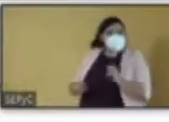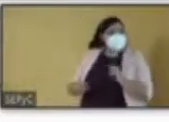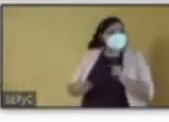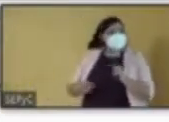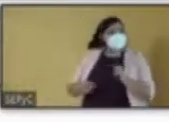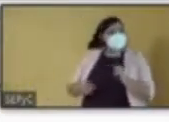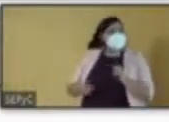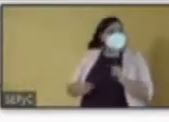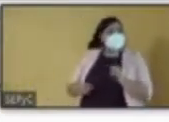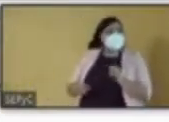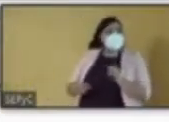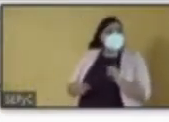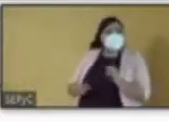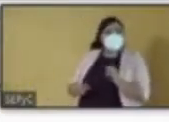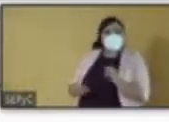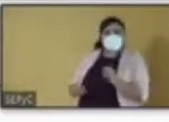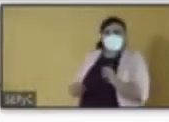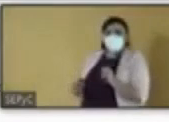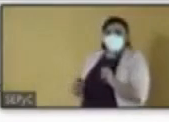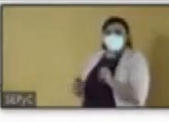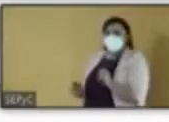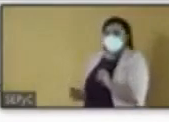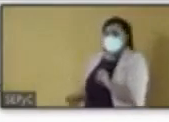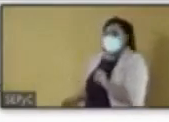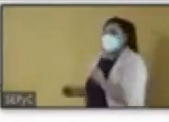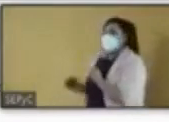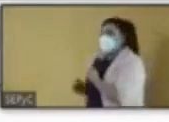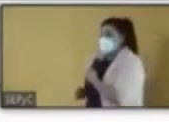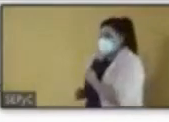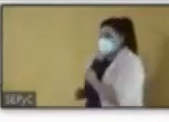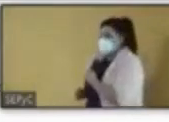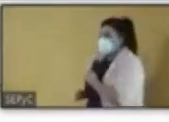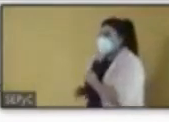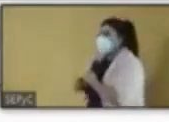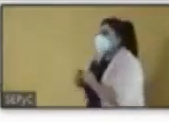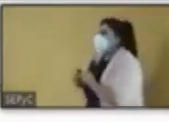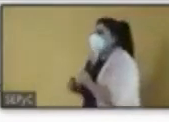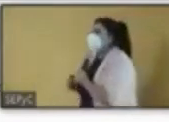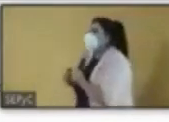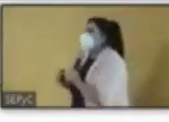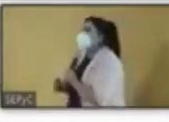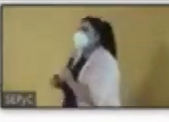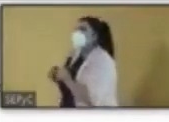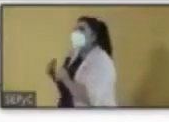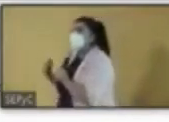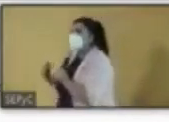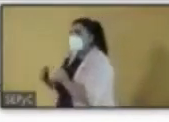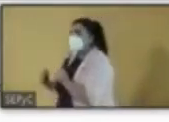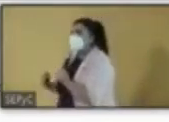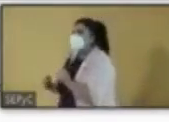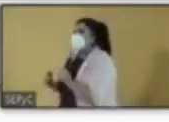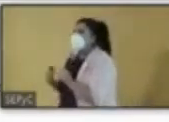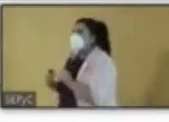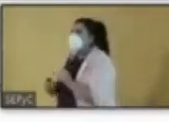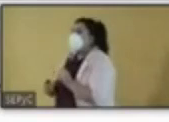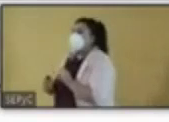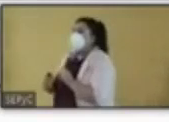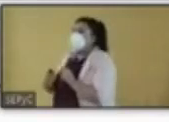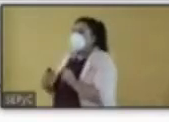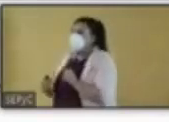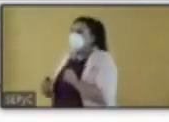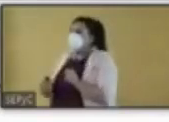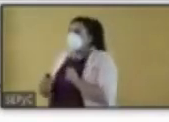indicar hasta los últimos 5 empleos con que conté previos a desempeñar el cargo o la función que me